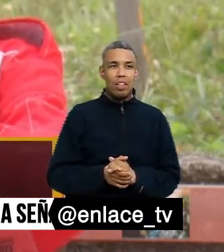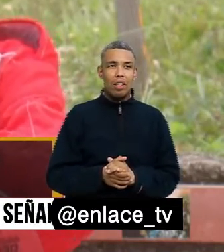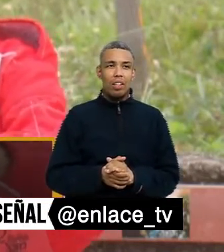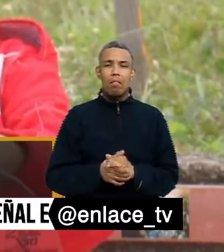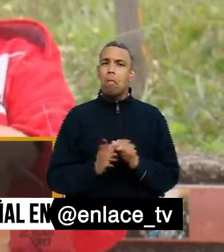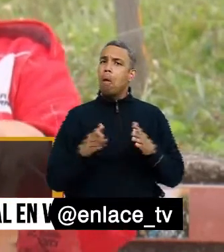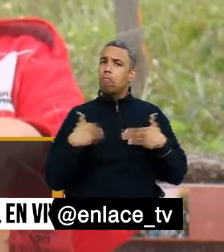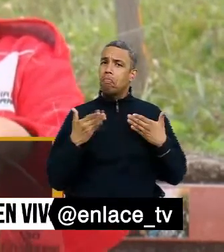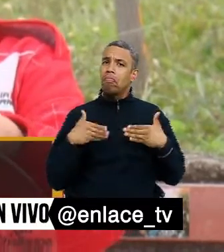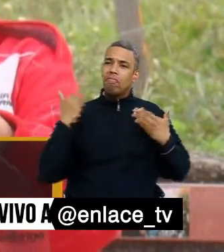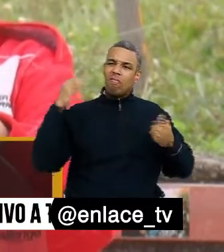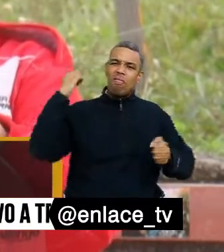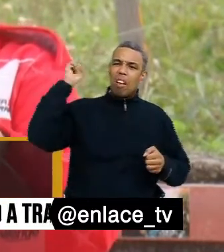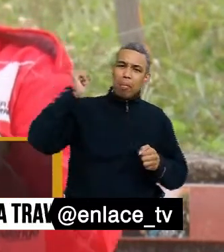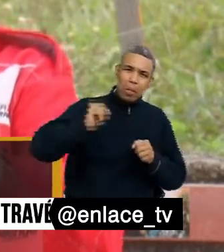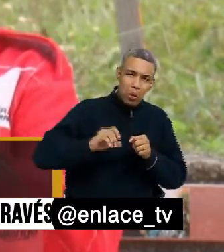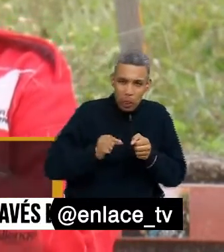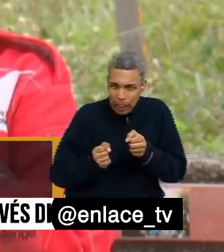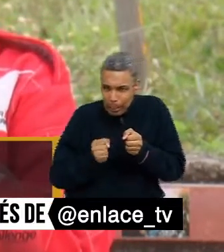alegre.